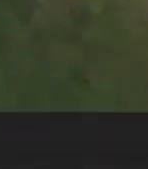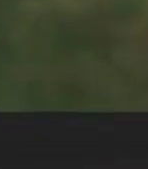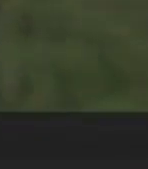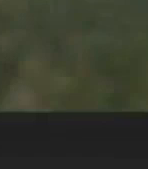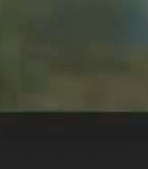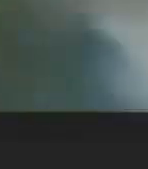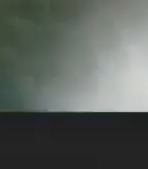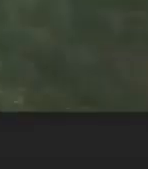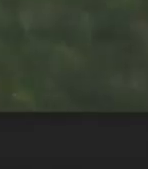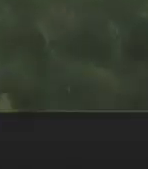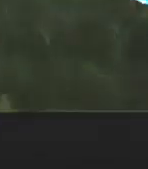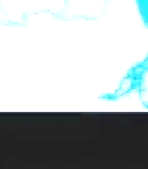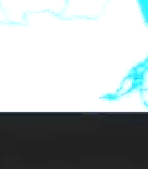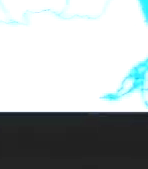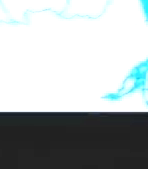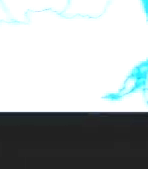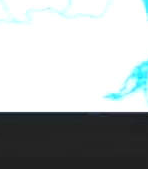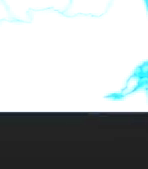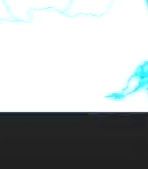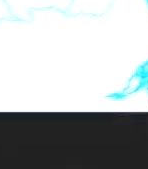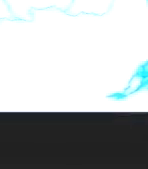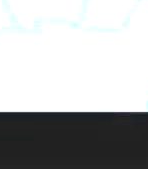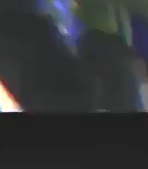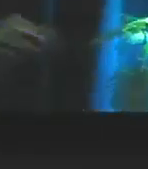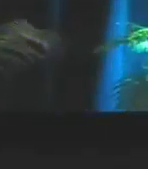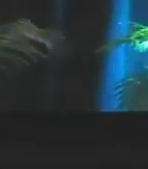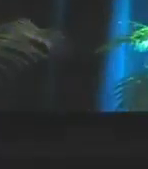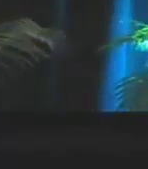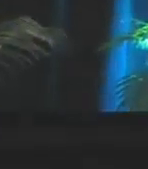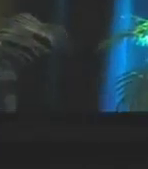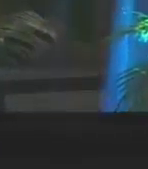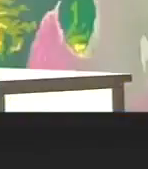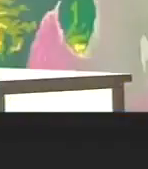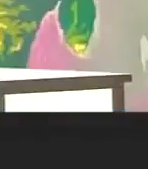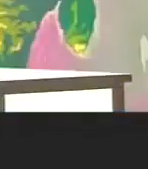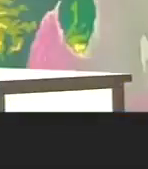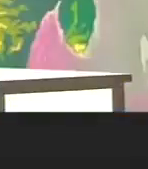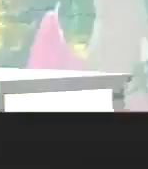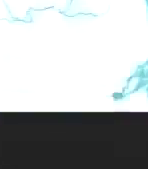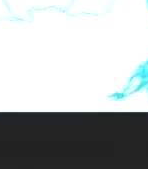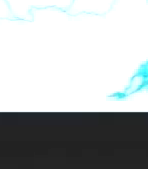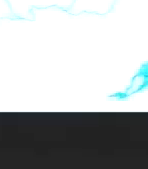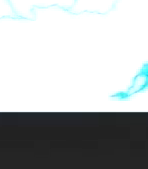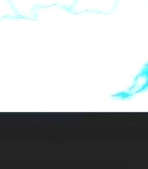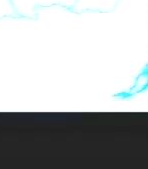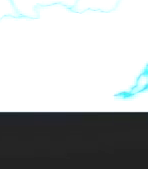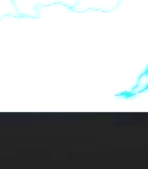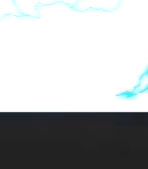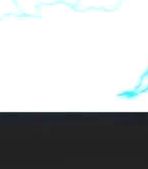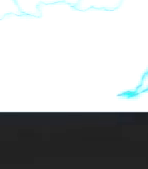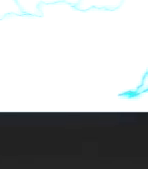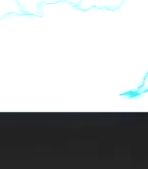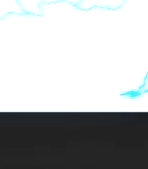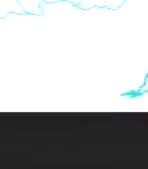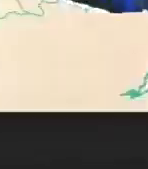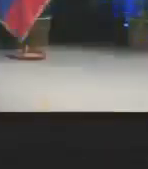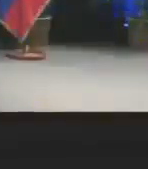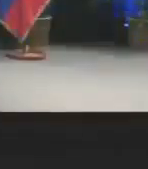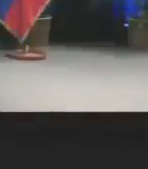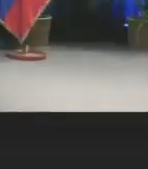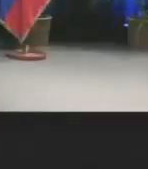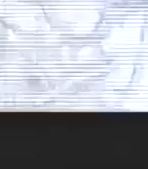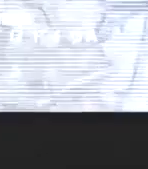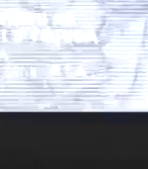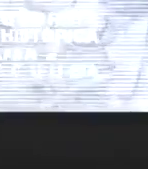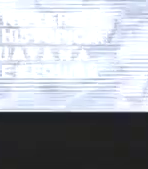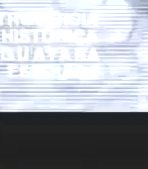¿por qué decimos que el sol de Venezuela nace en el Esequibo? Entérate de las razones. Reclamemos la pertenencia del Esequibo a nuestro